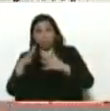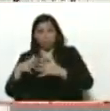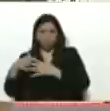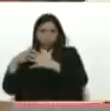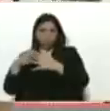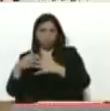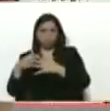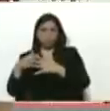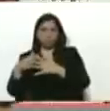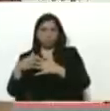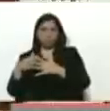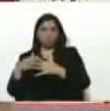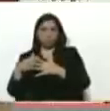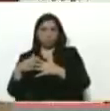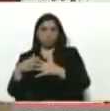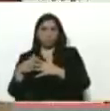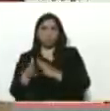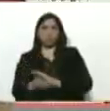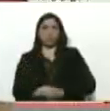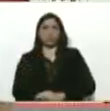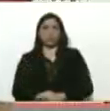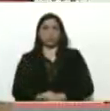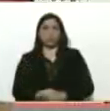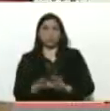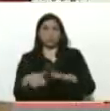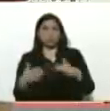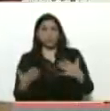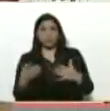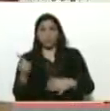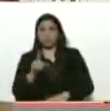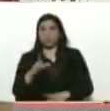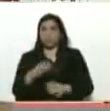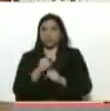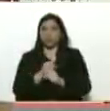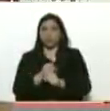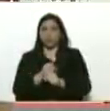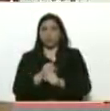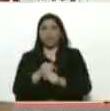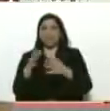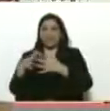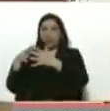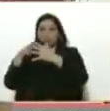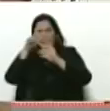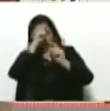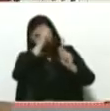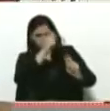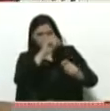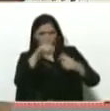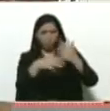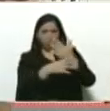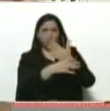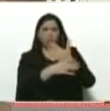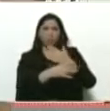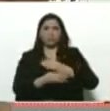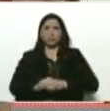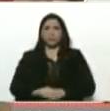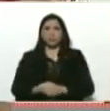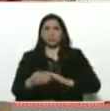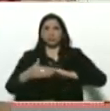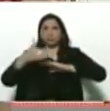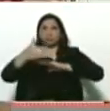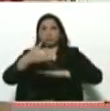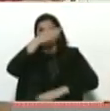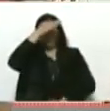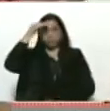Unidos, aunque el mundo no lo crea, Donald Trump lo reconoce como presidente, y detrás de Donald Trump se pegan